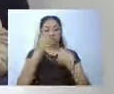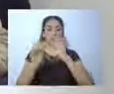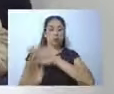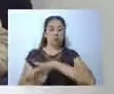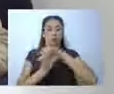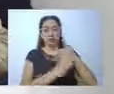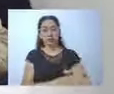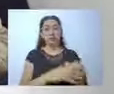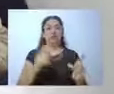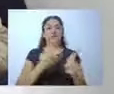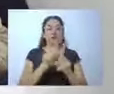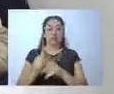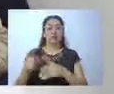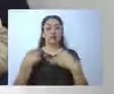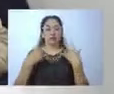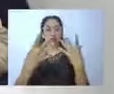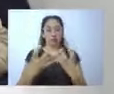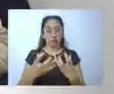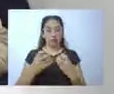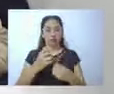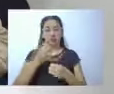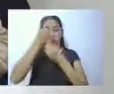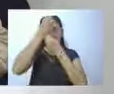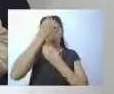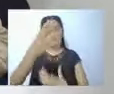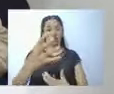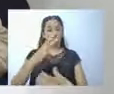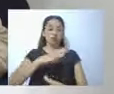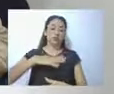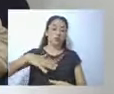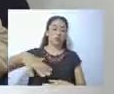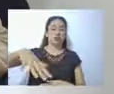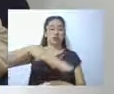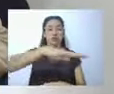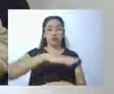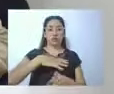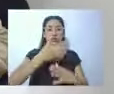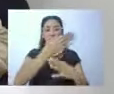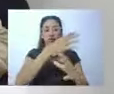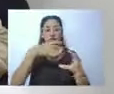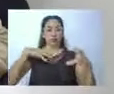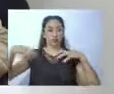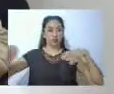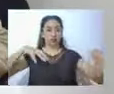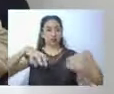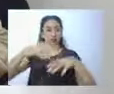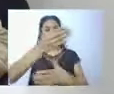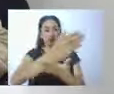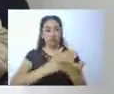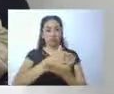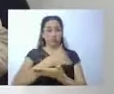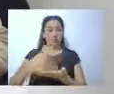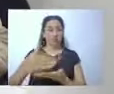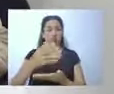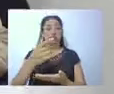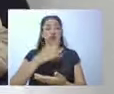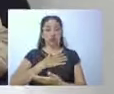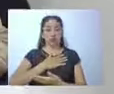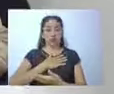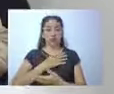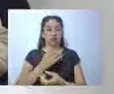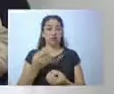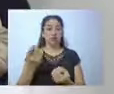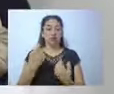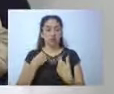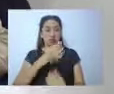manifestar que en todas las distribuciones que se han hecho, donde yo he podido estar presente para fiscalizar, he visto